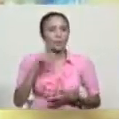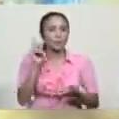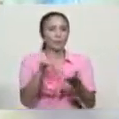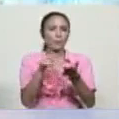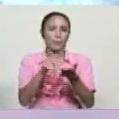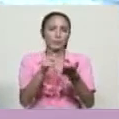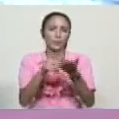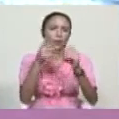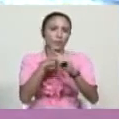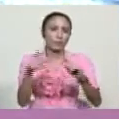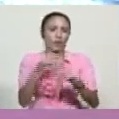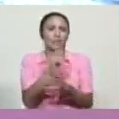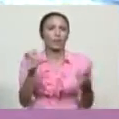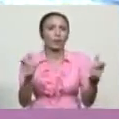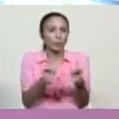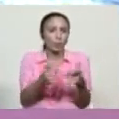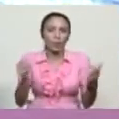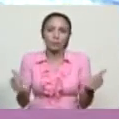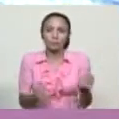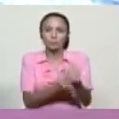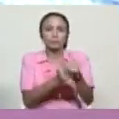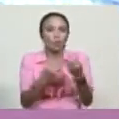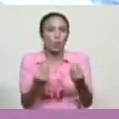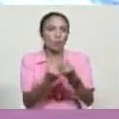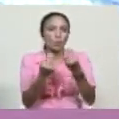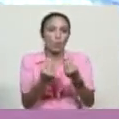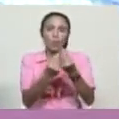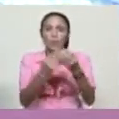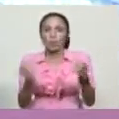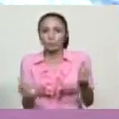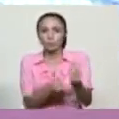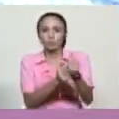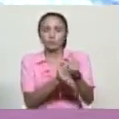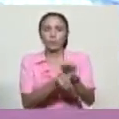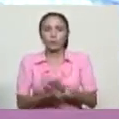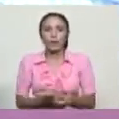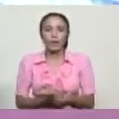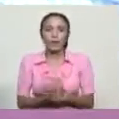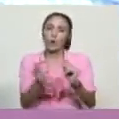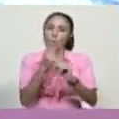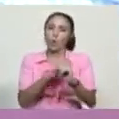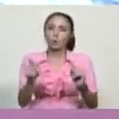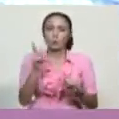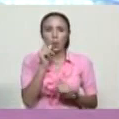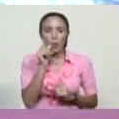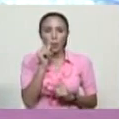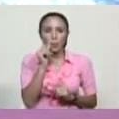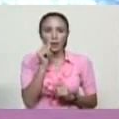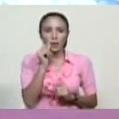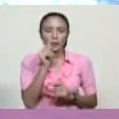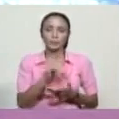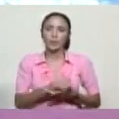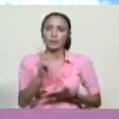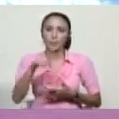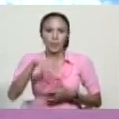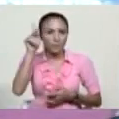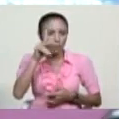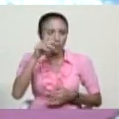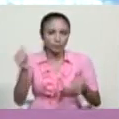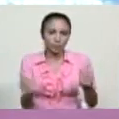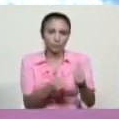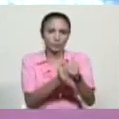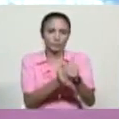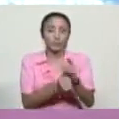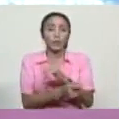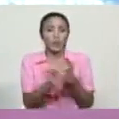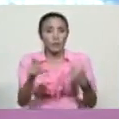otras ocasiones y hoy nos acompaña junto al compañero Sabelo Yobu Gasheni, quien es